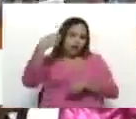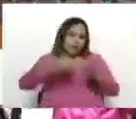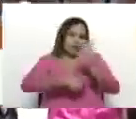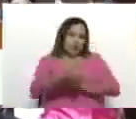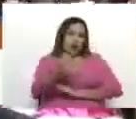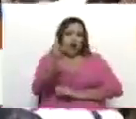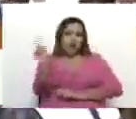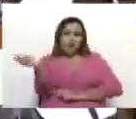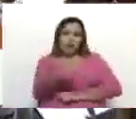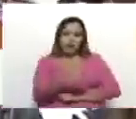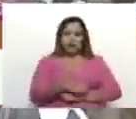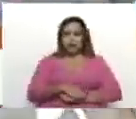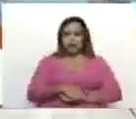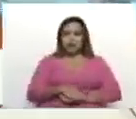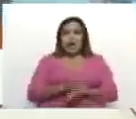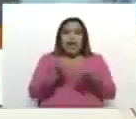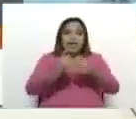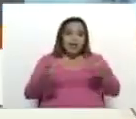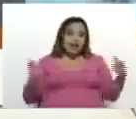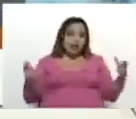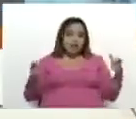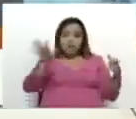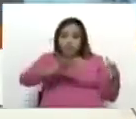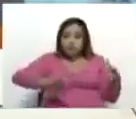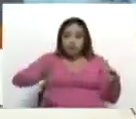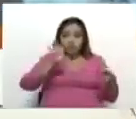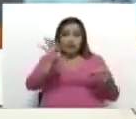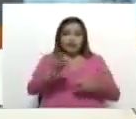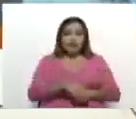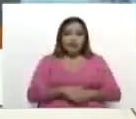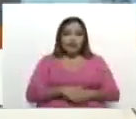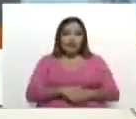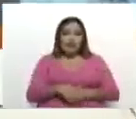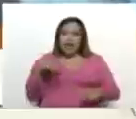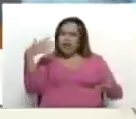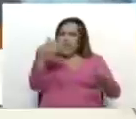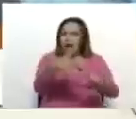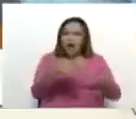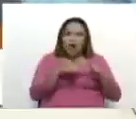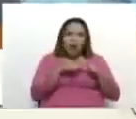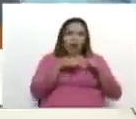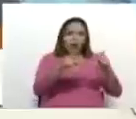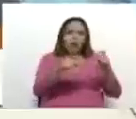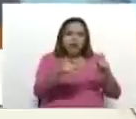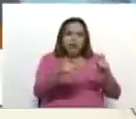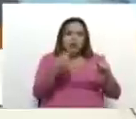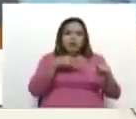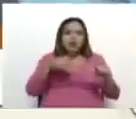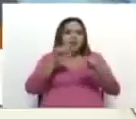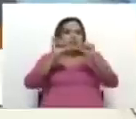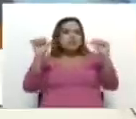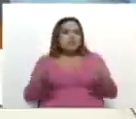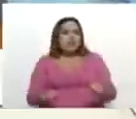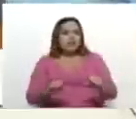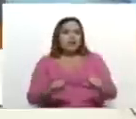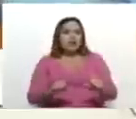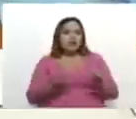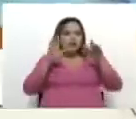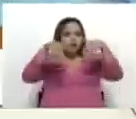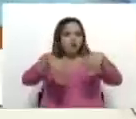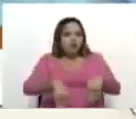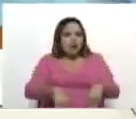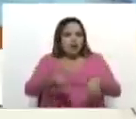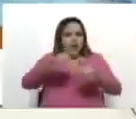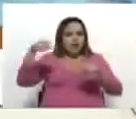más de un mes general atacaron el corazón de nuestro sistema hidroeléctrico nacional